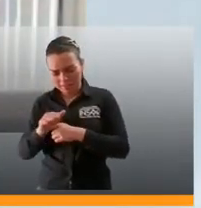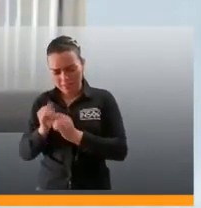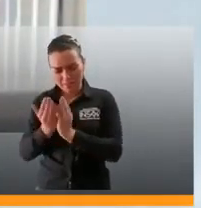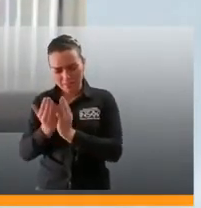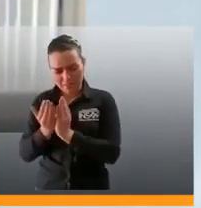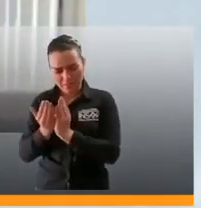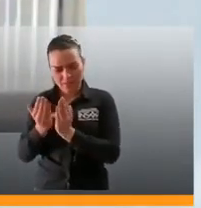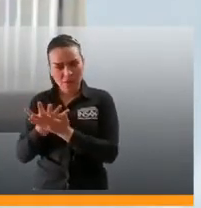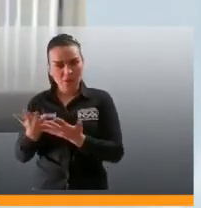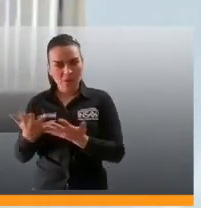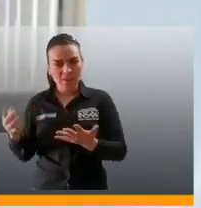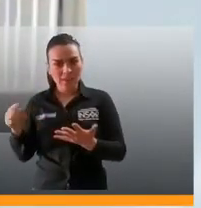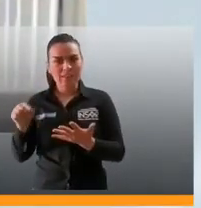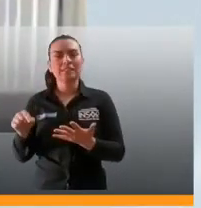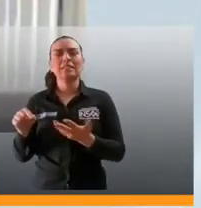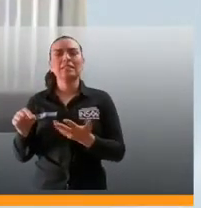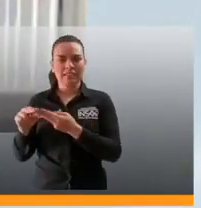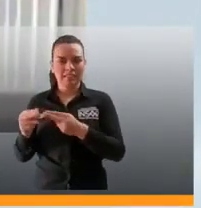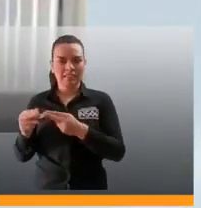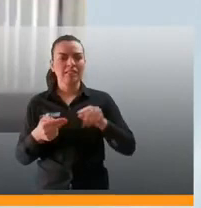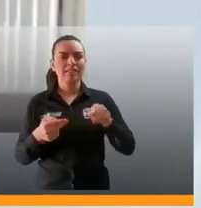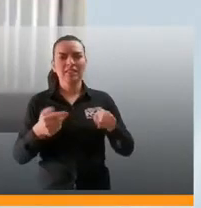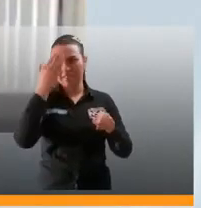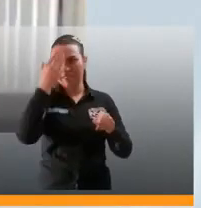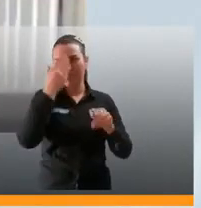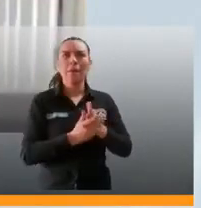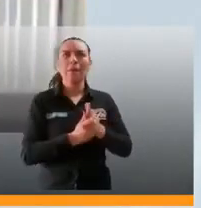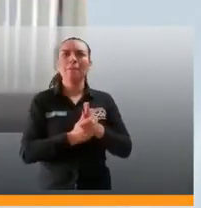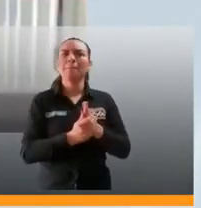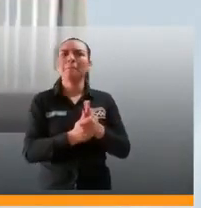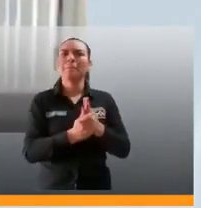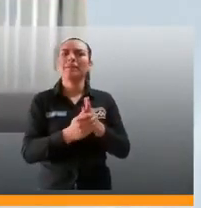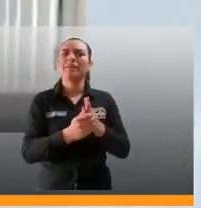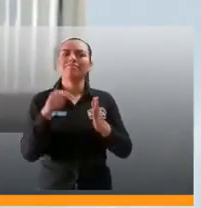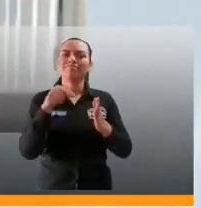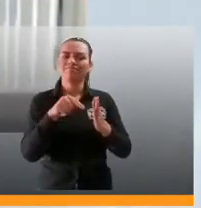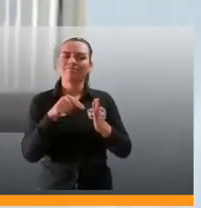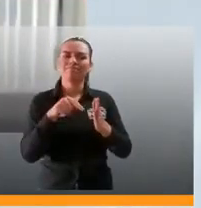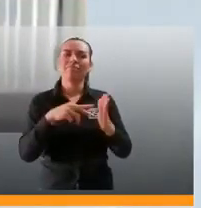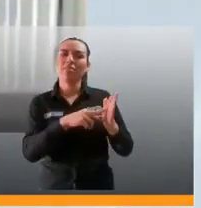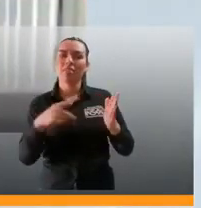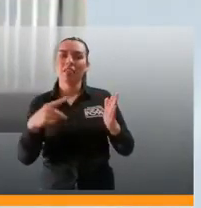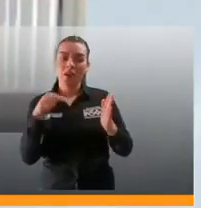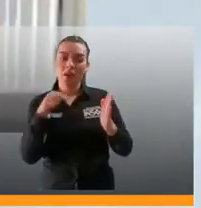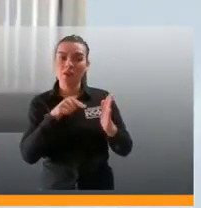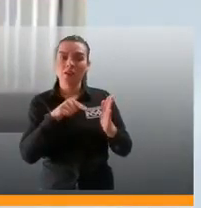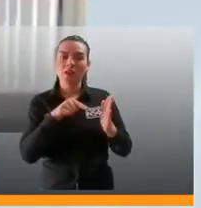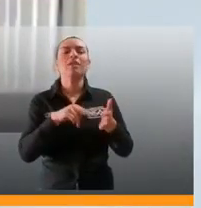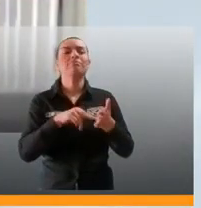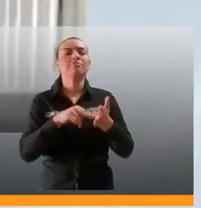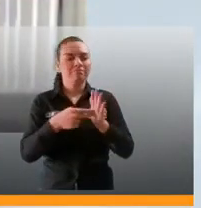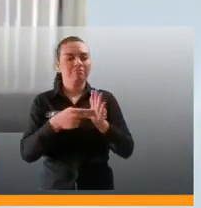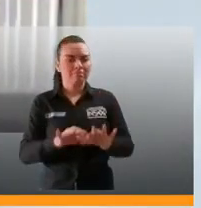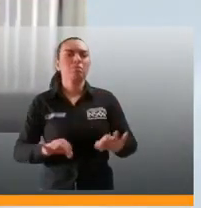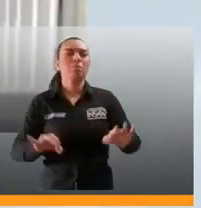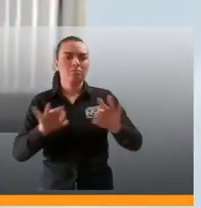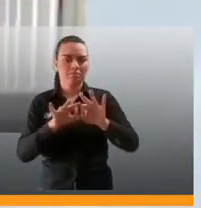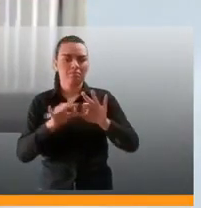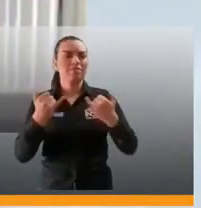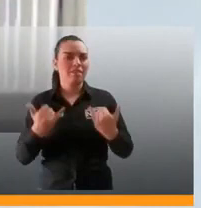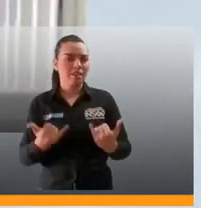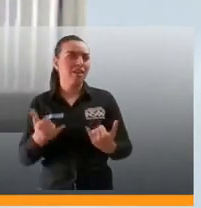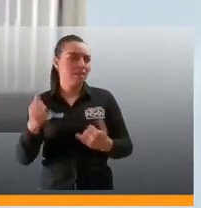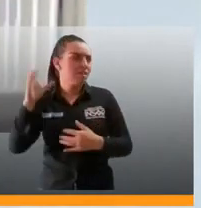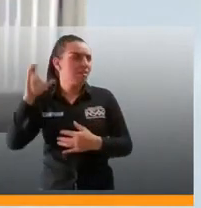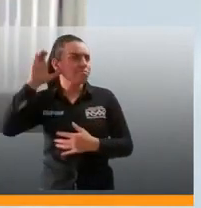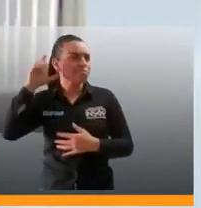educativas, ver que la mediación tecnológica requiere un proceso muy importante y creo que es algo que se ha visto mucho en todo este